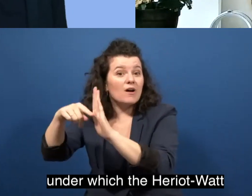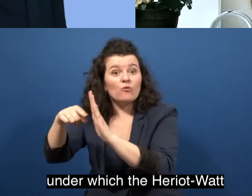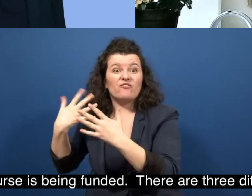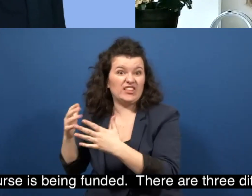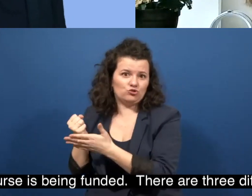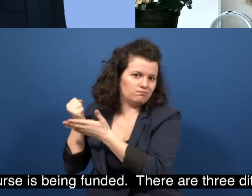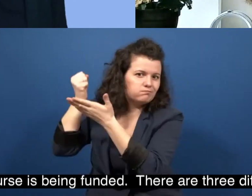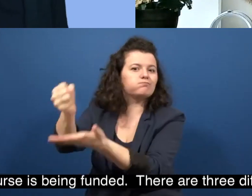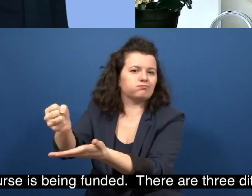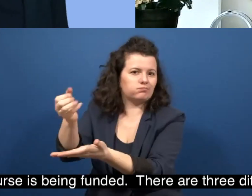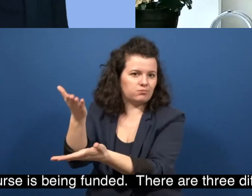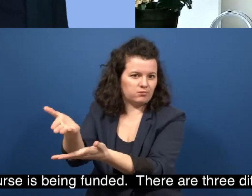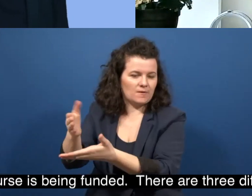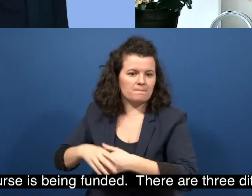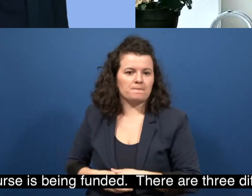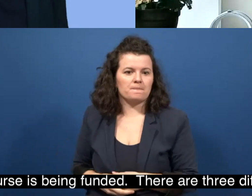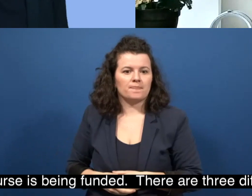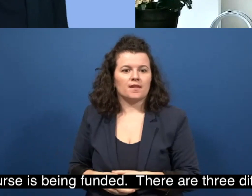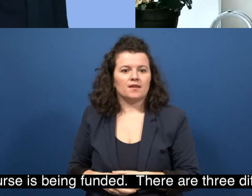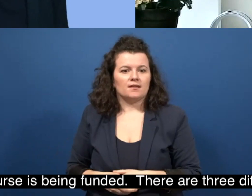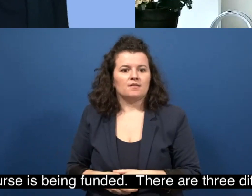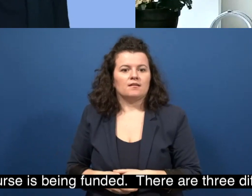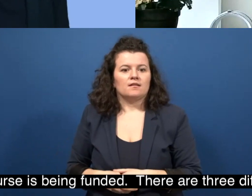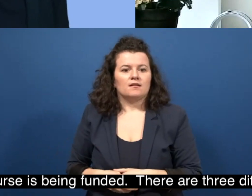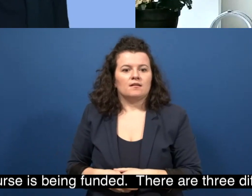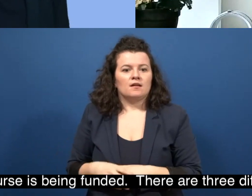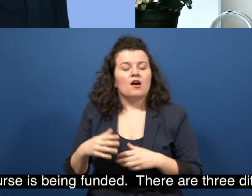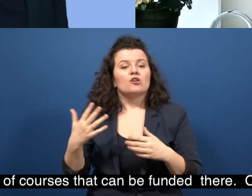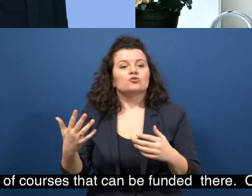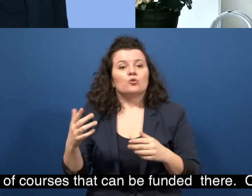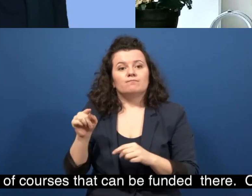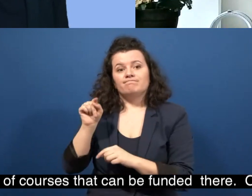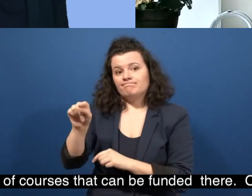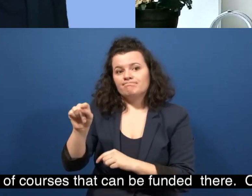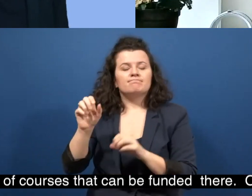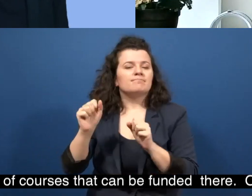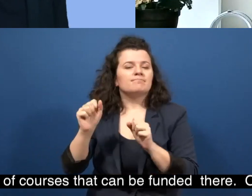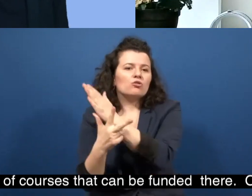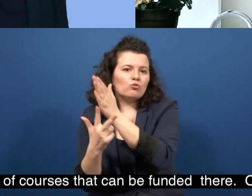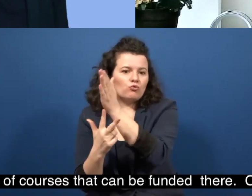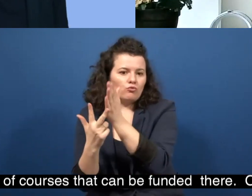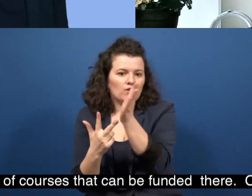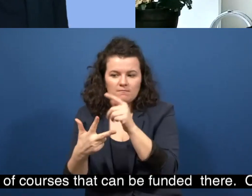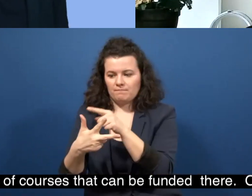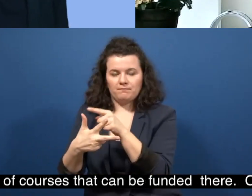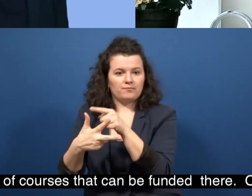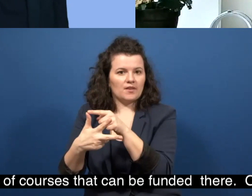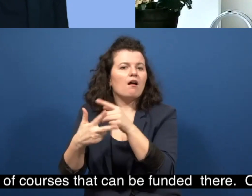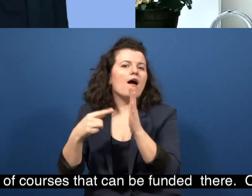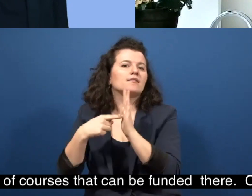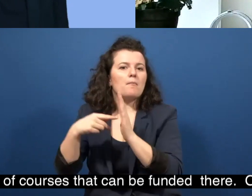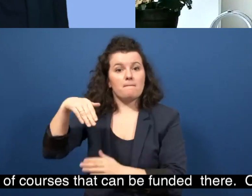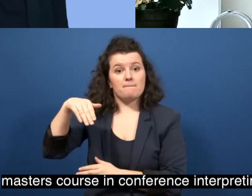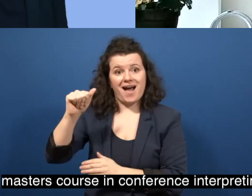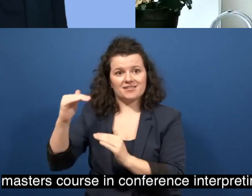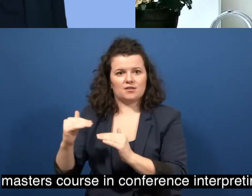a partir de la cual se financian las actividades del programa que tenemos en Heriot-Watt y tenemos 3 cursos que pueden financiarse de esta